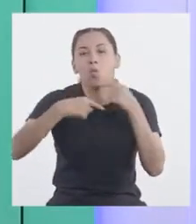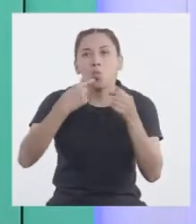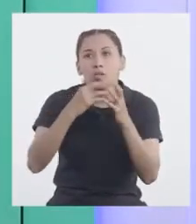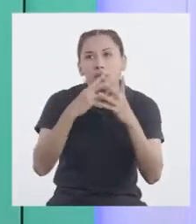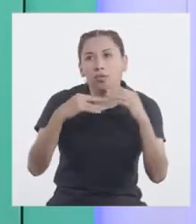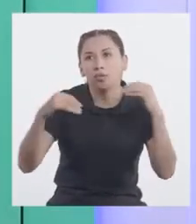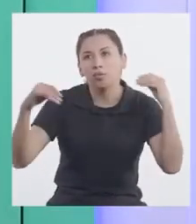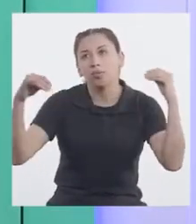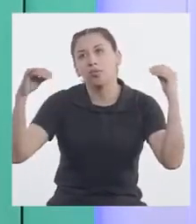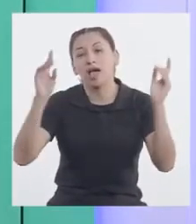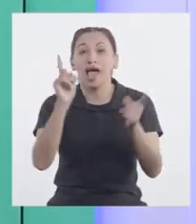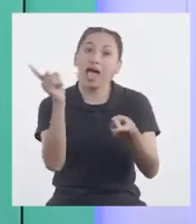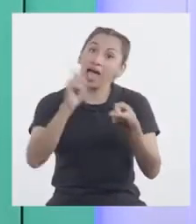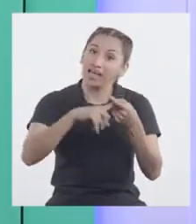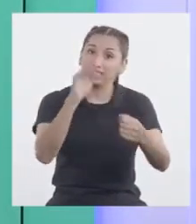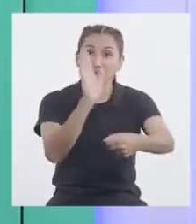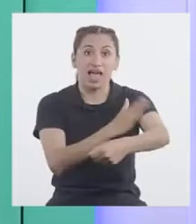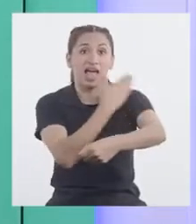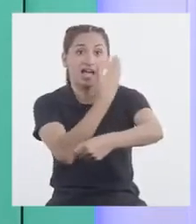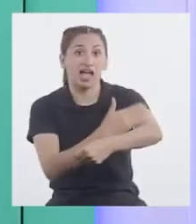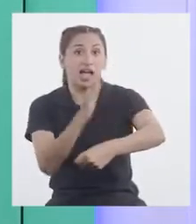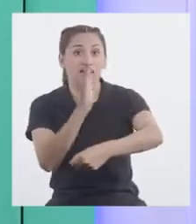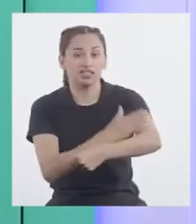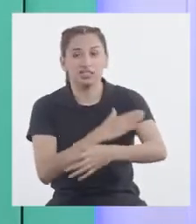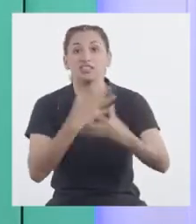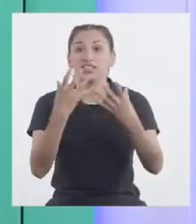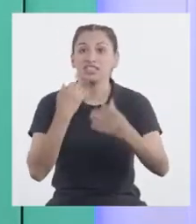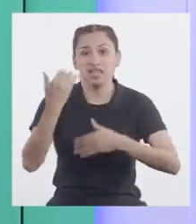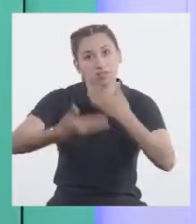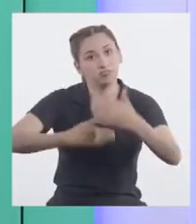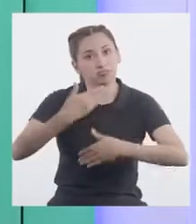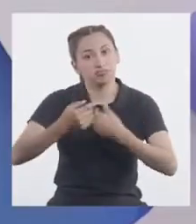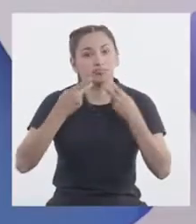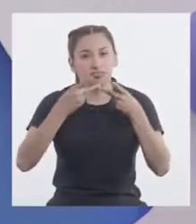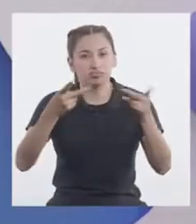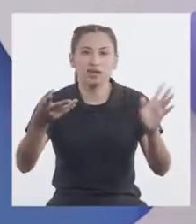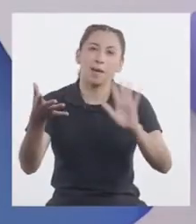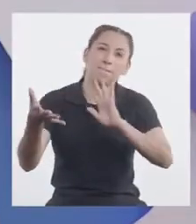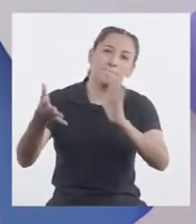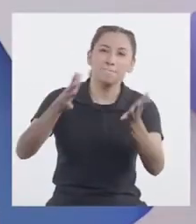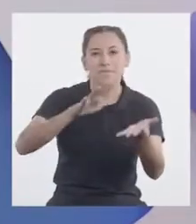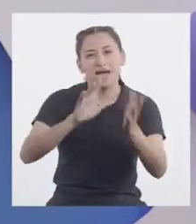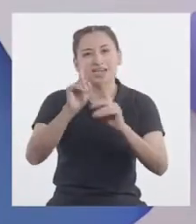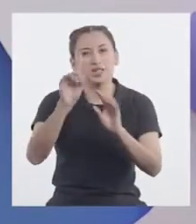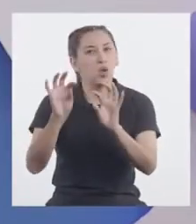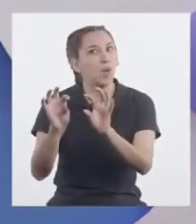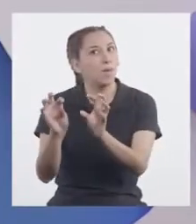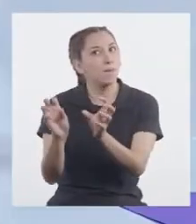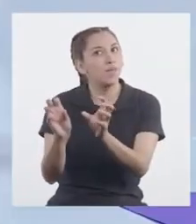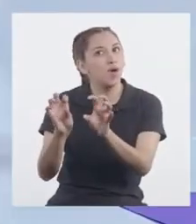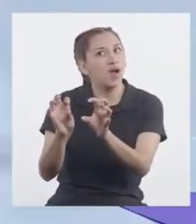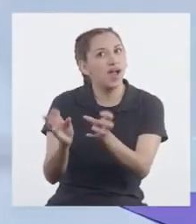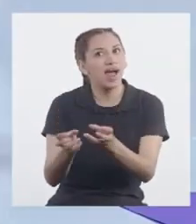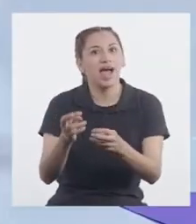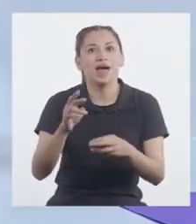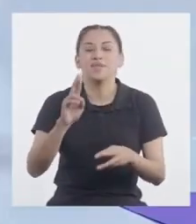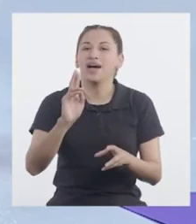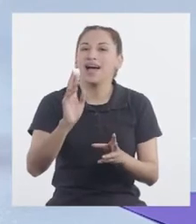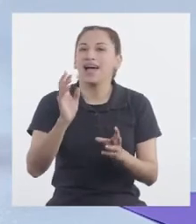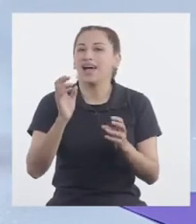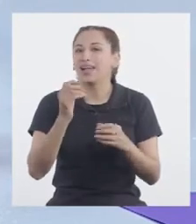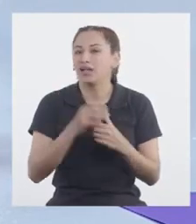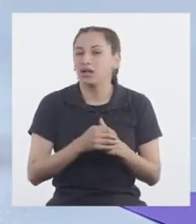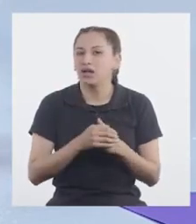una narración y hasta canciones que se quieran promover. Muy parecido a un programa de radio. Eso es lo que no